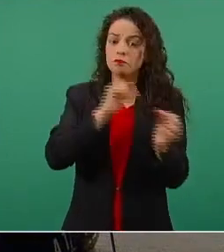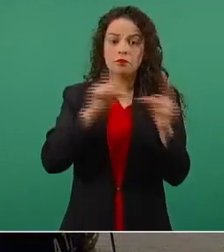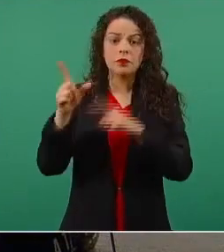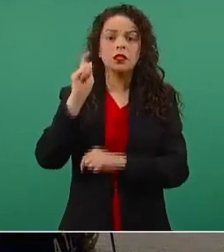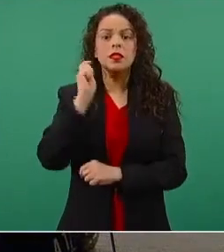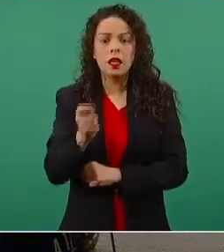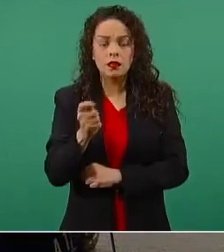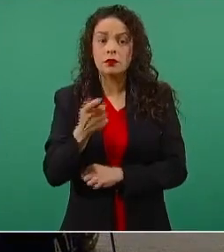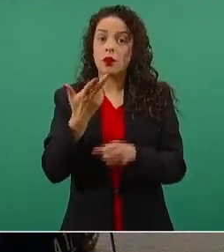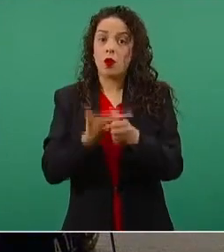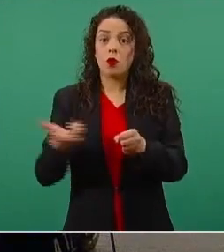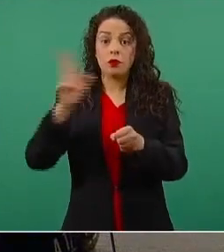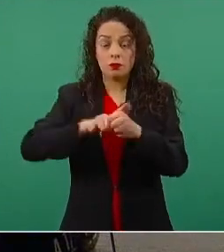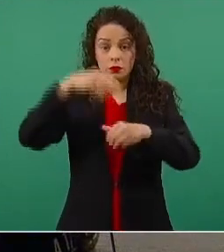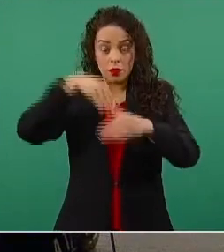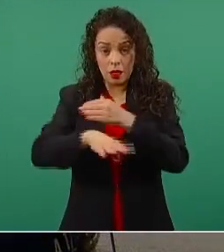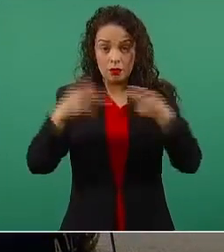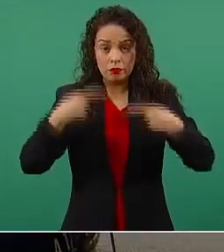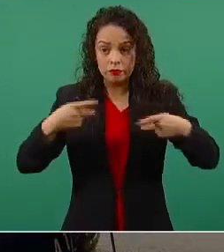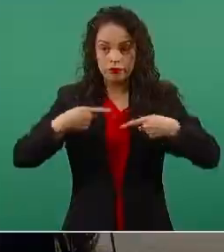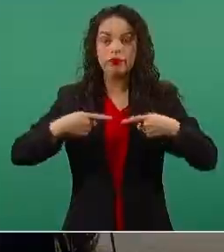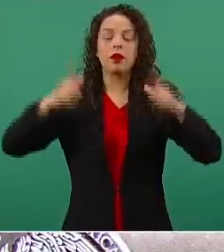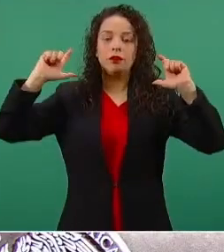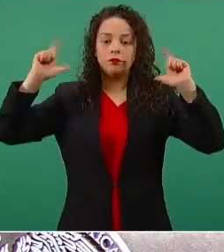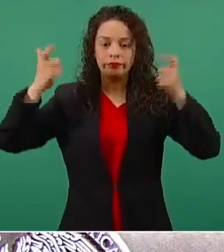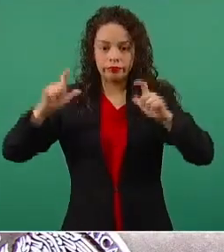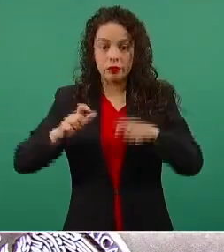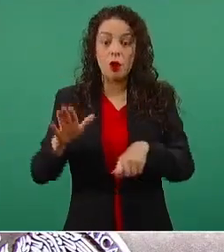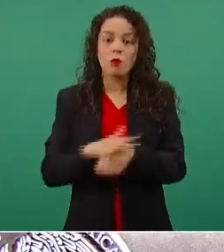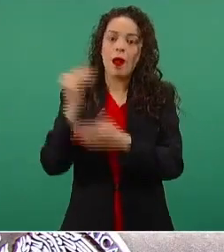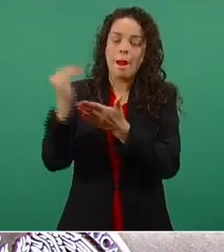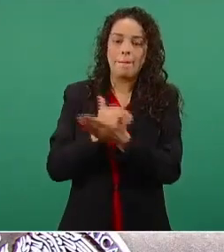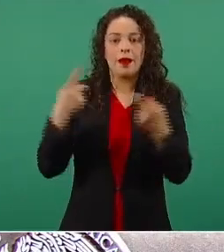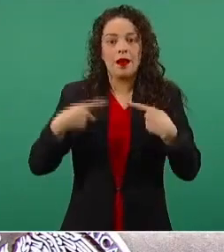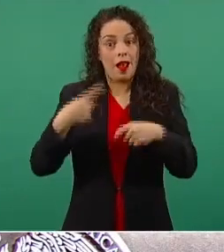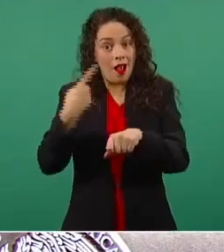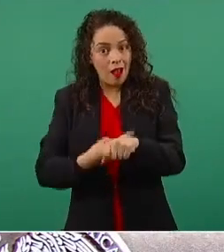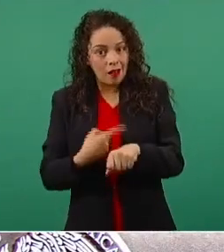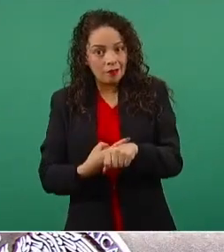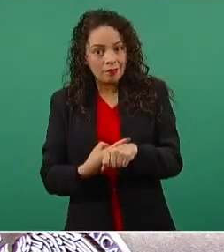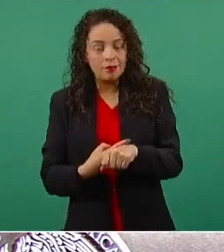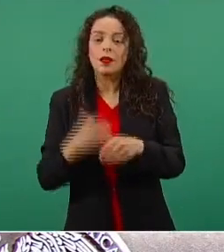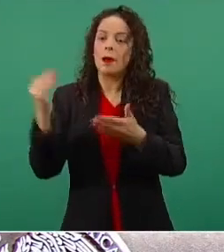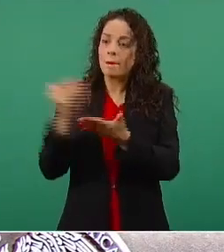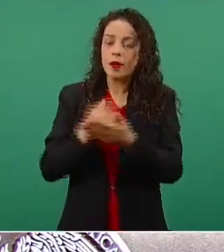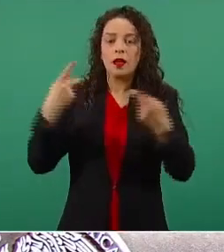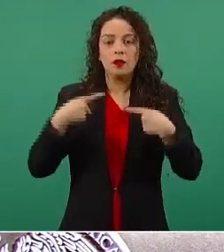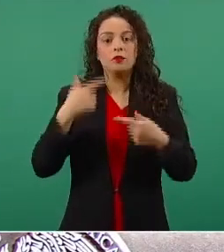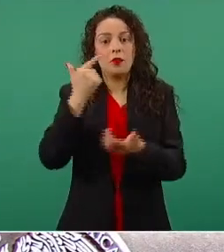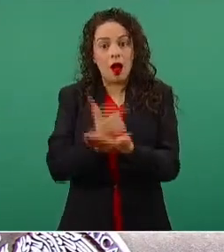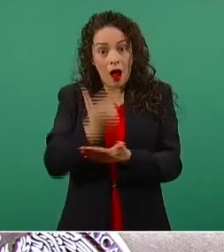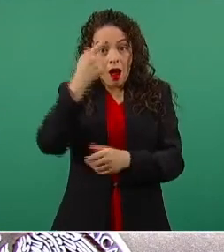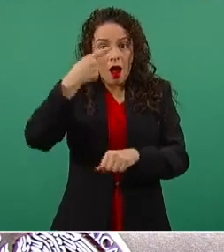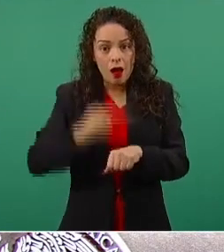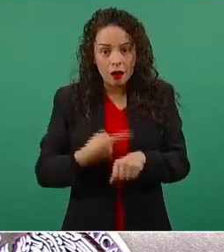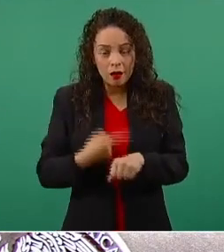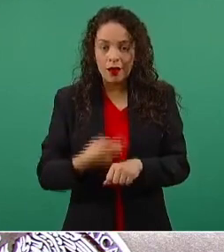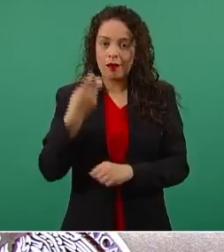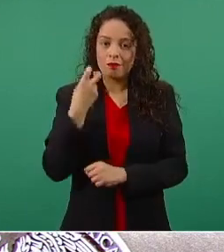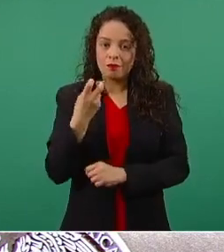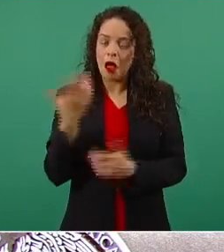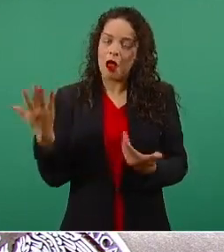hospitalización. La hospitalización se reduce en la medida en que hay menos personas enfermas, menos personas con enfermedad grave y, por lo tanto, menor necesidad de